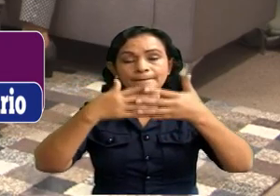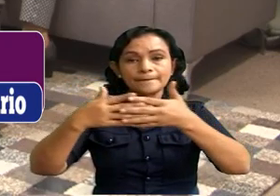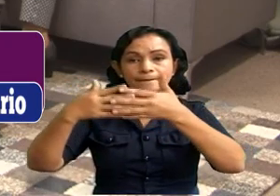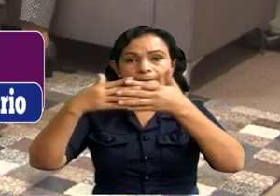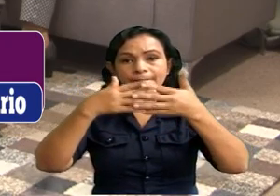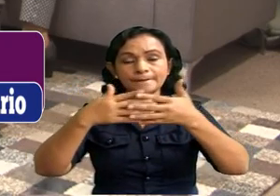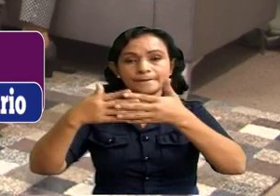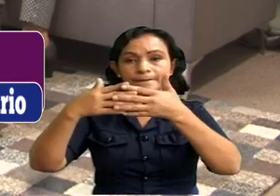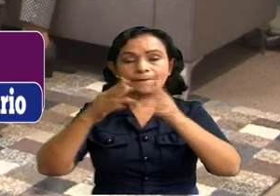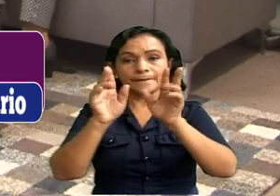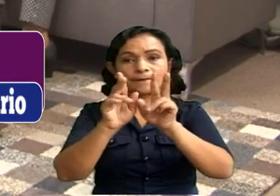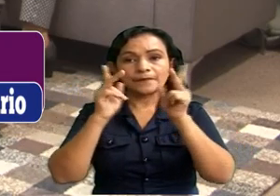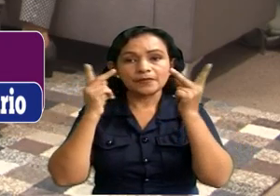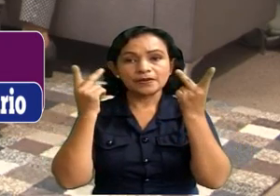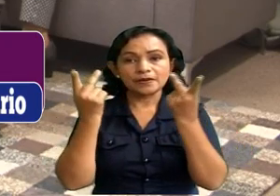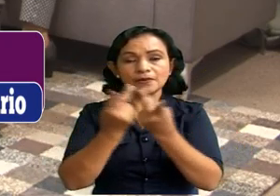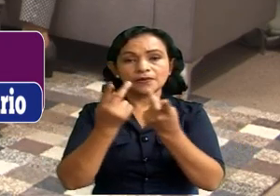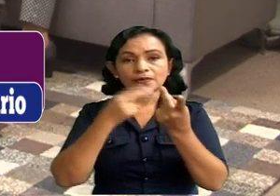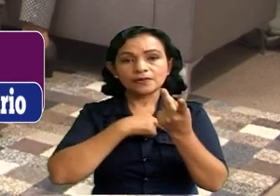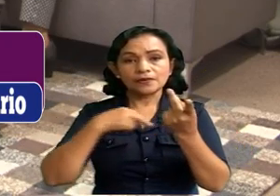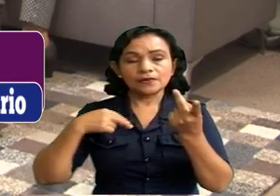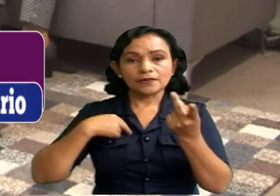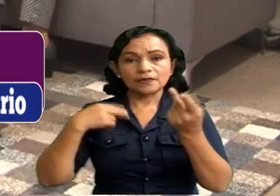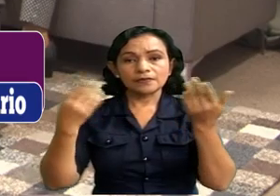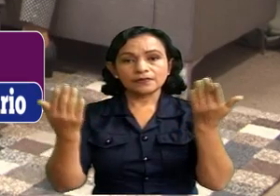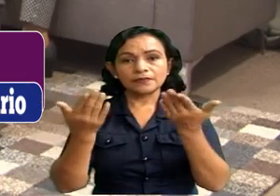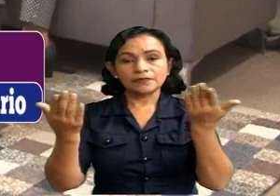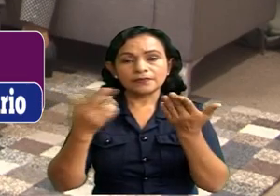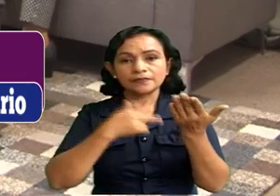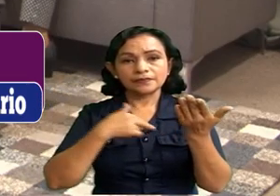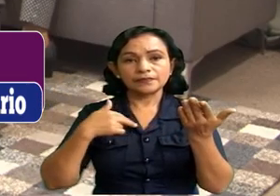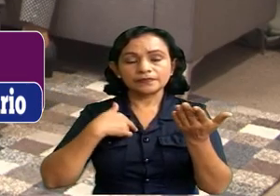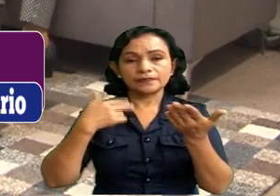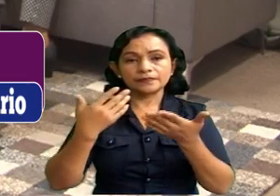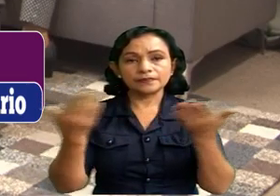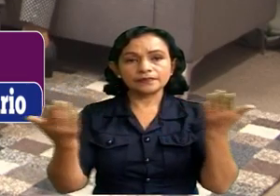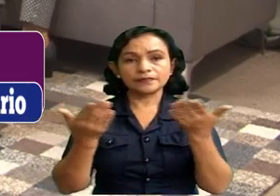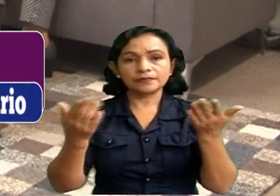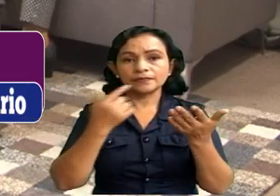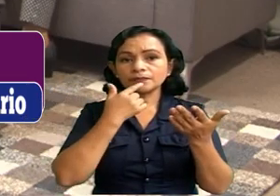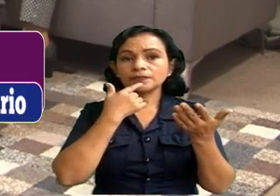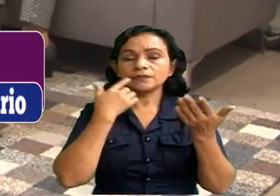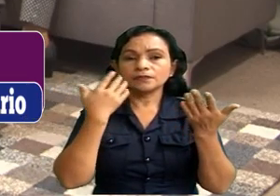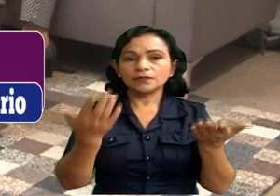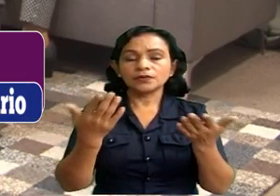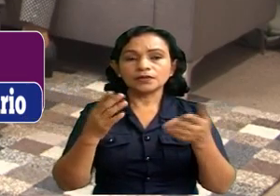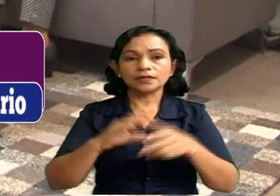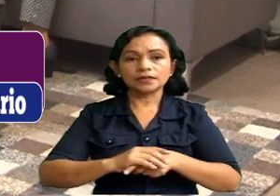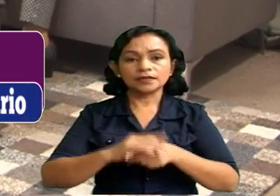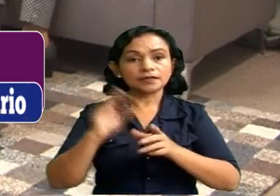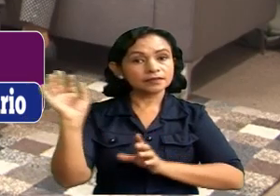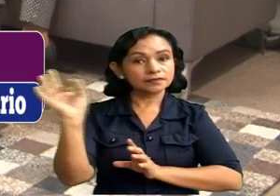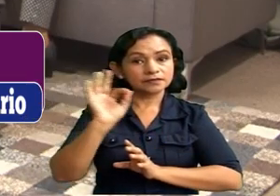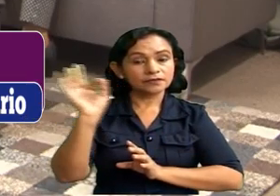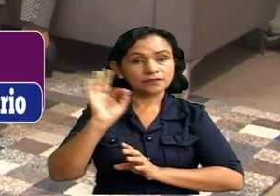nuestros pueblos, para conspirar contra nuestros pueblos. Porque ellos creen que de esa